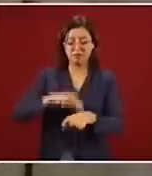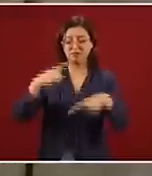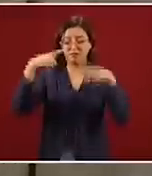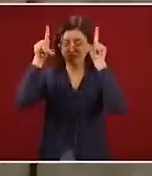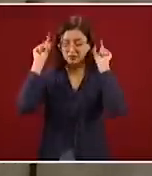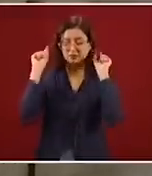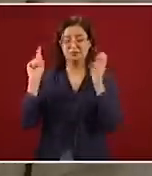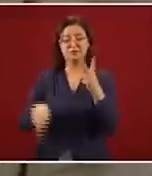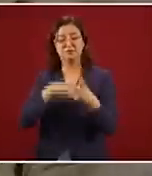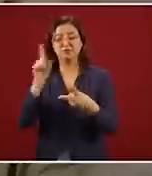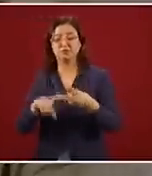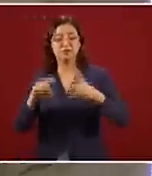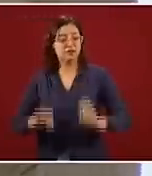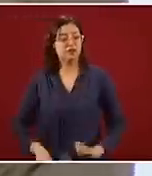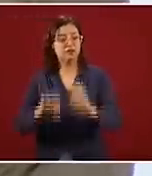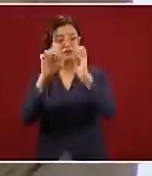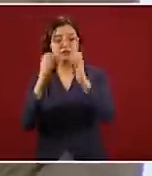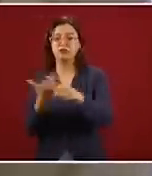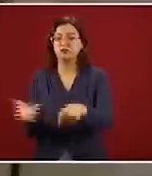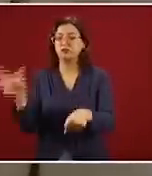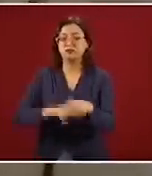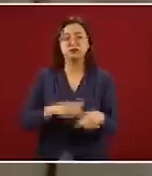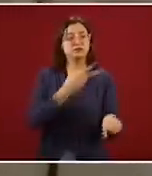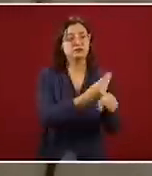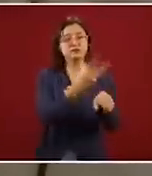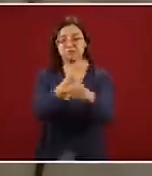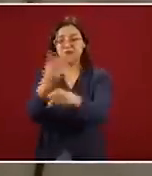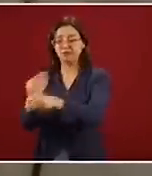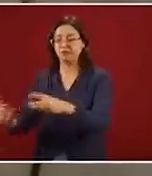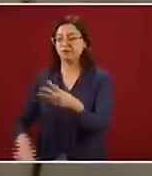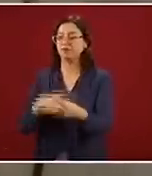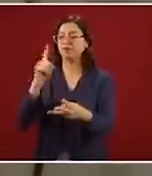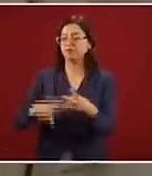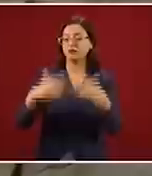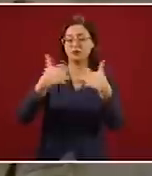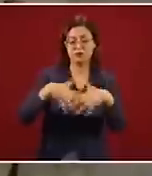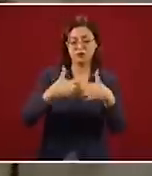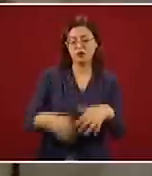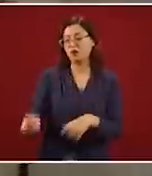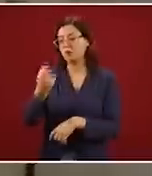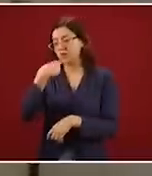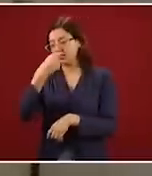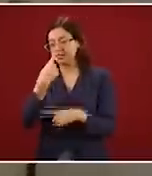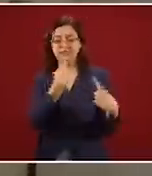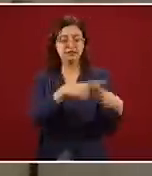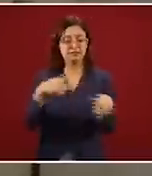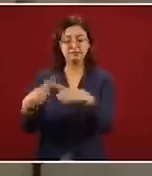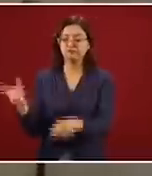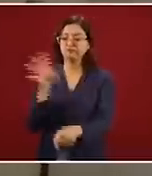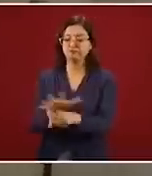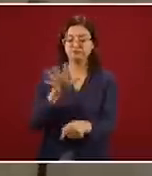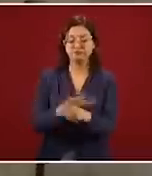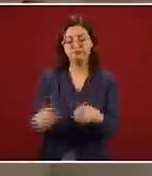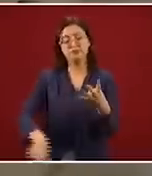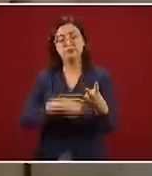rehabilitar la infraestructura física, lograr el abastecimiento de insumos y equipos y regularizar al